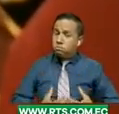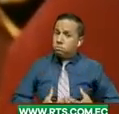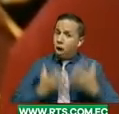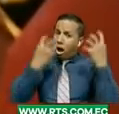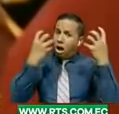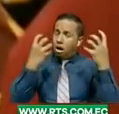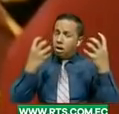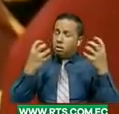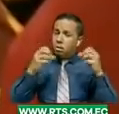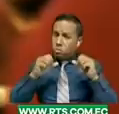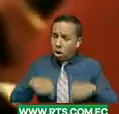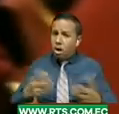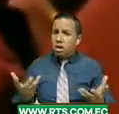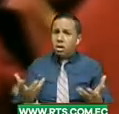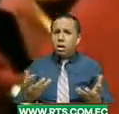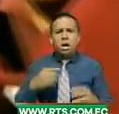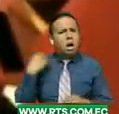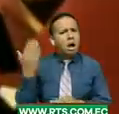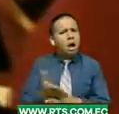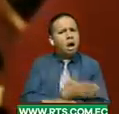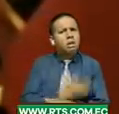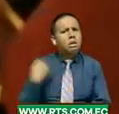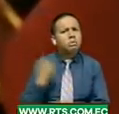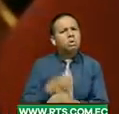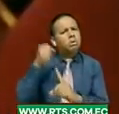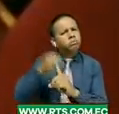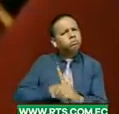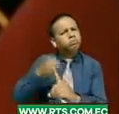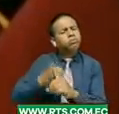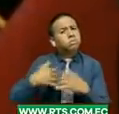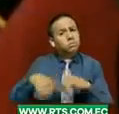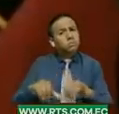durante toda la vida, compañeras y compañeros.